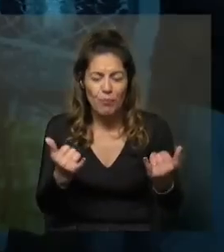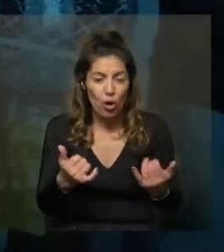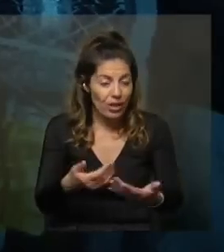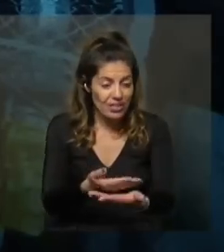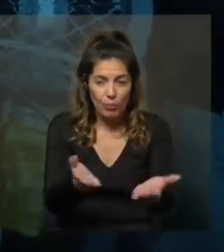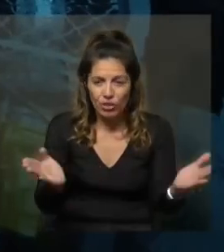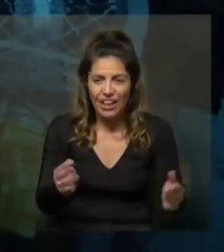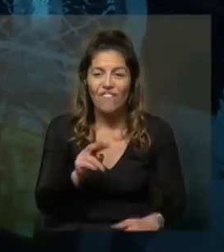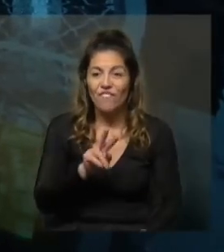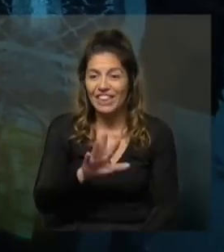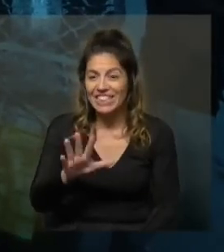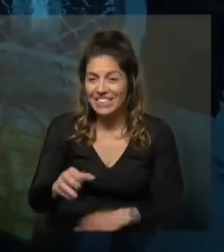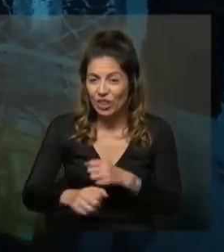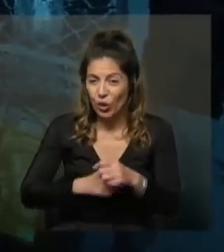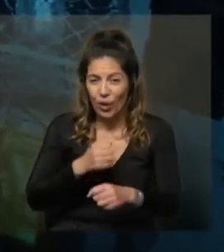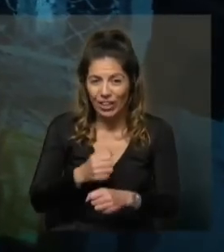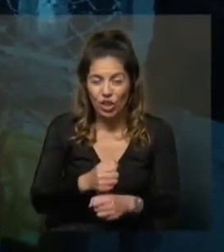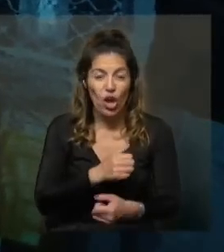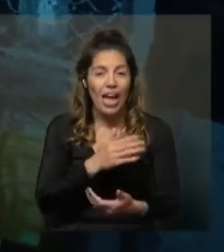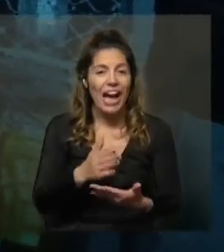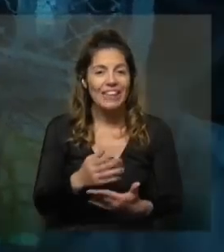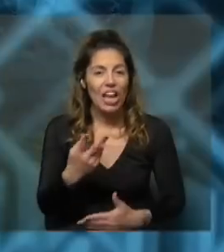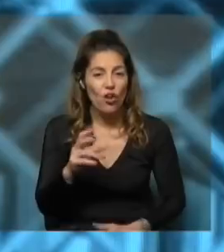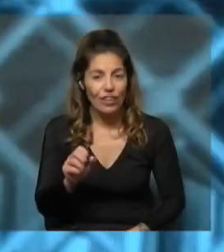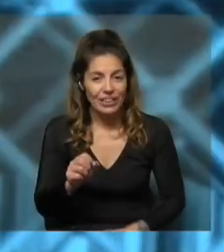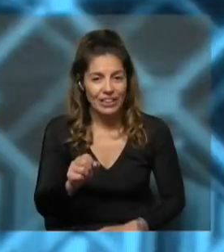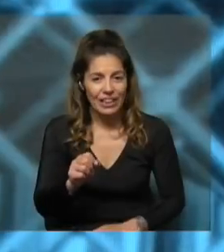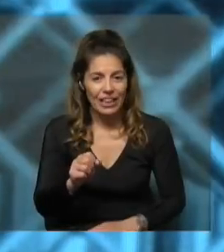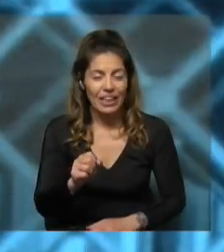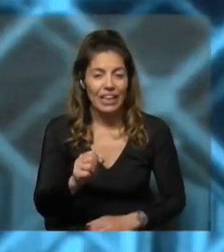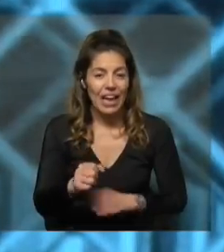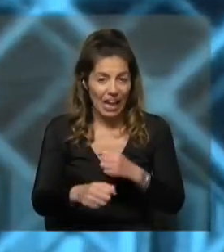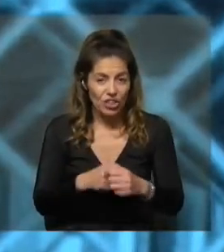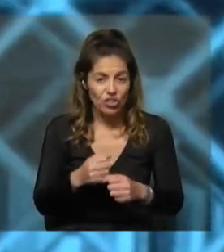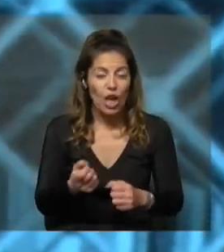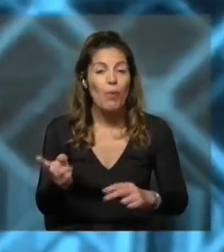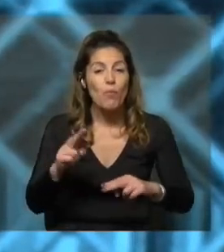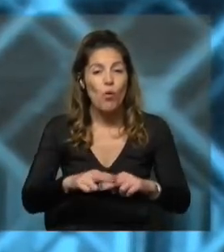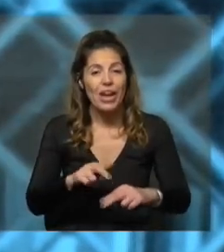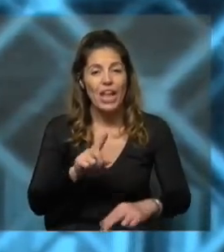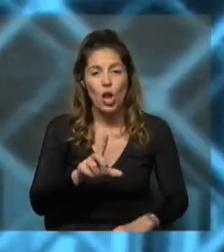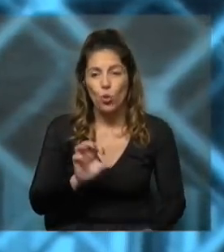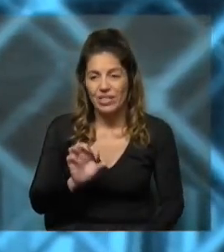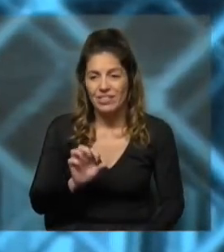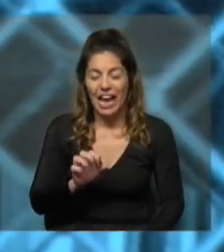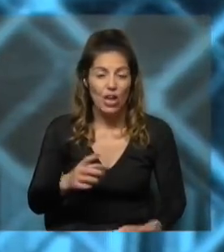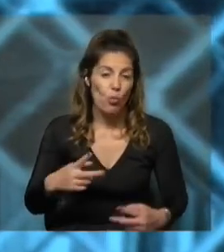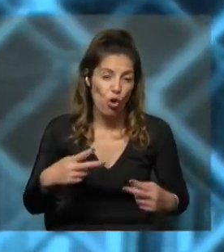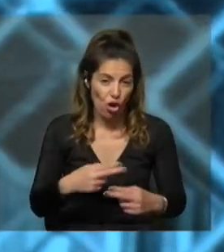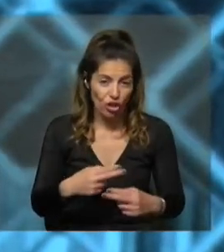25 años porque hasta los 20 muere Luis está ese